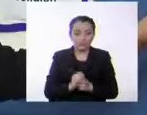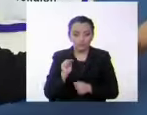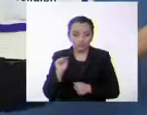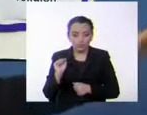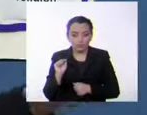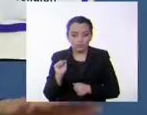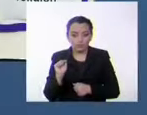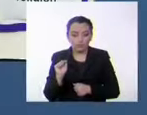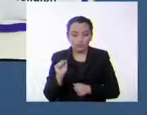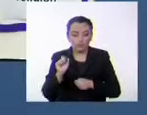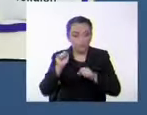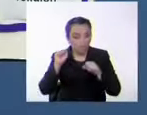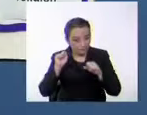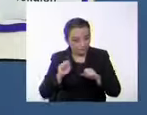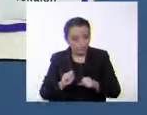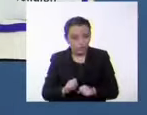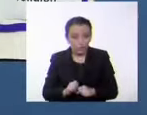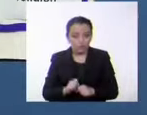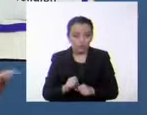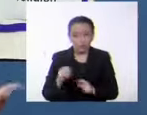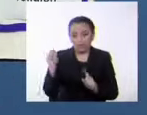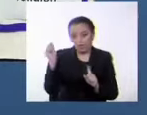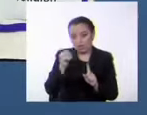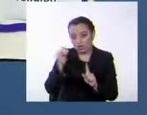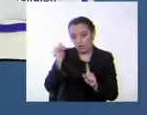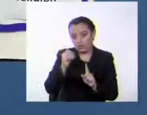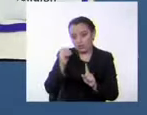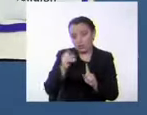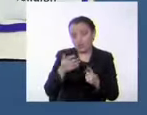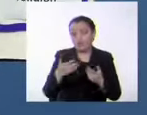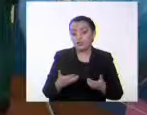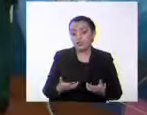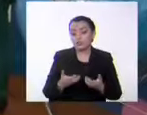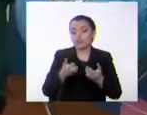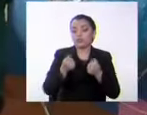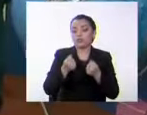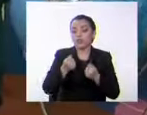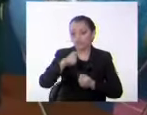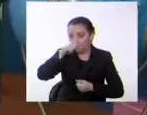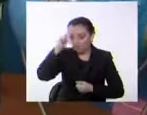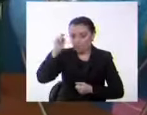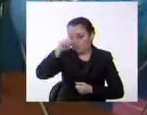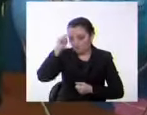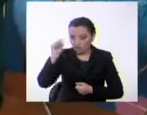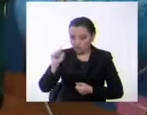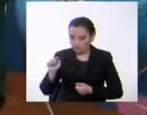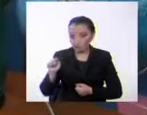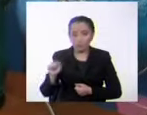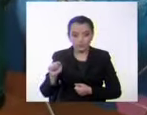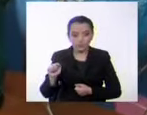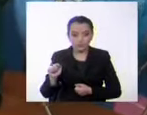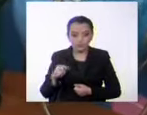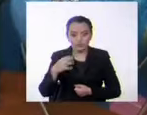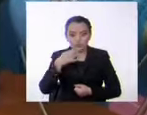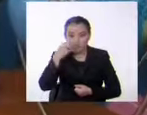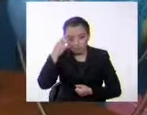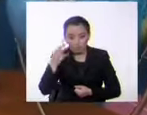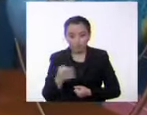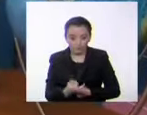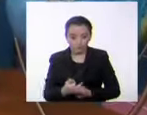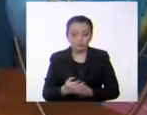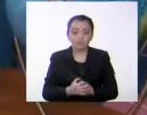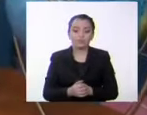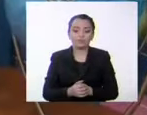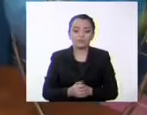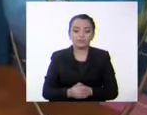encomendero era para evangelizarlos y poder salvar sus almas, pero era para explotarlos laboralmente, la verdad, a nuestros indígenas.